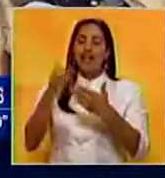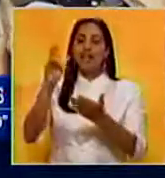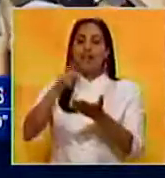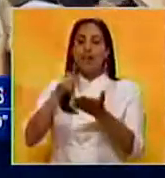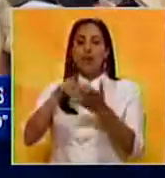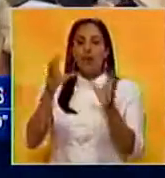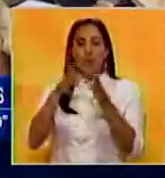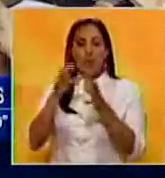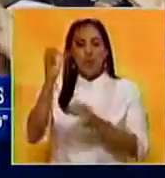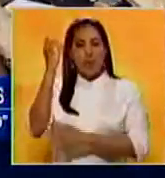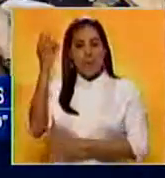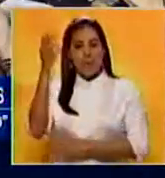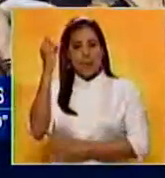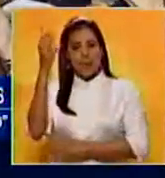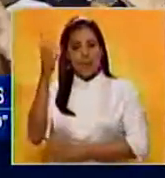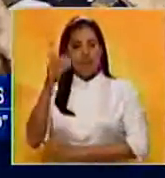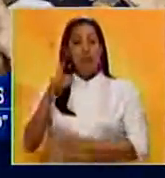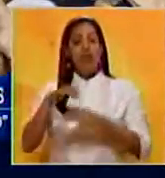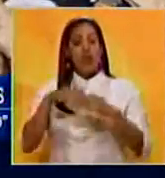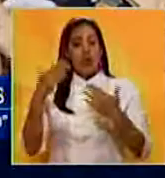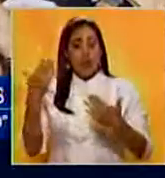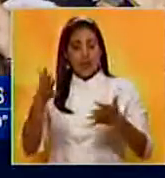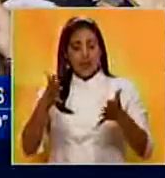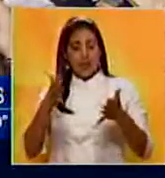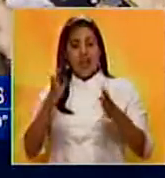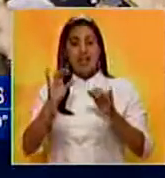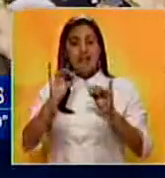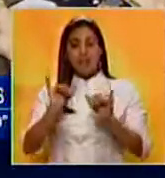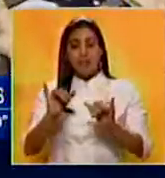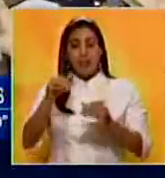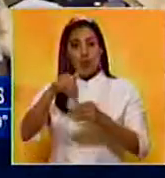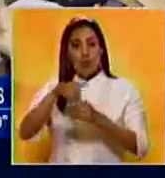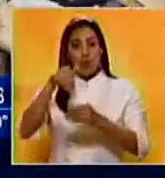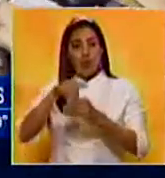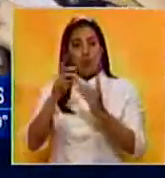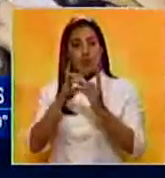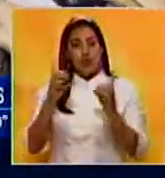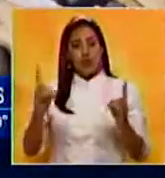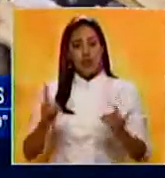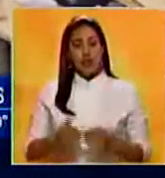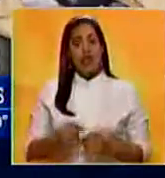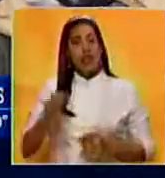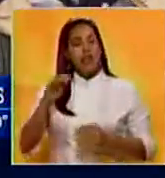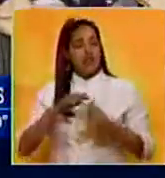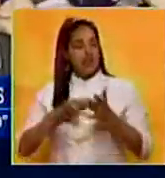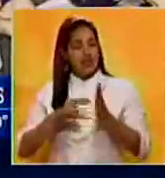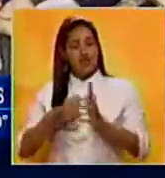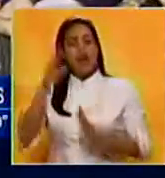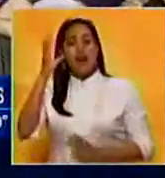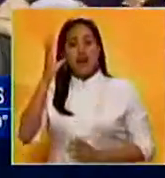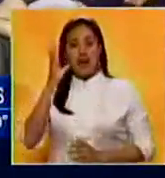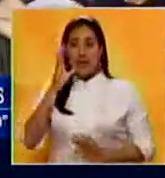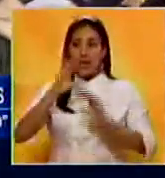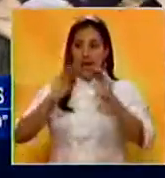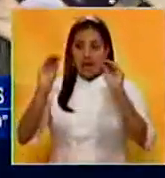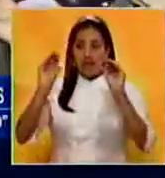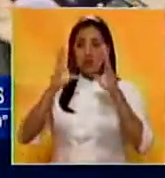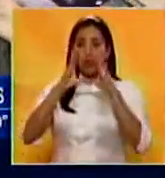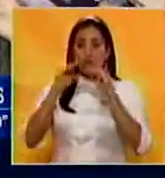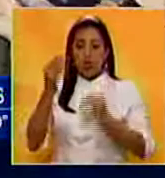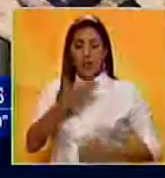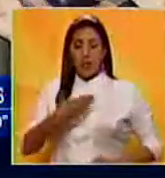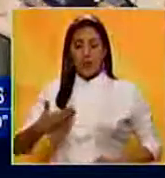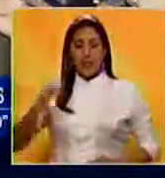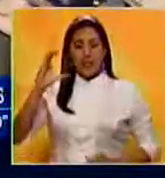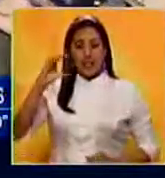presencia en el parlamento la cual se ganaron de forma electoral y democrática en este sentido capriles exhortó a la